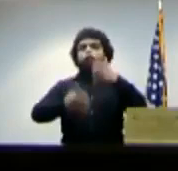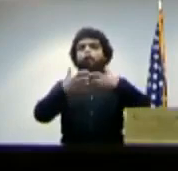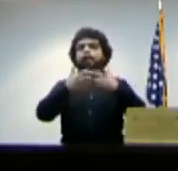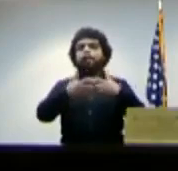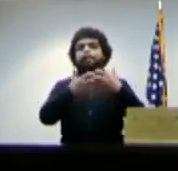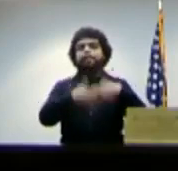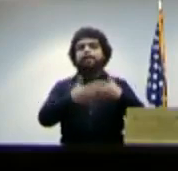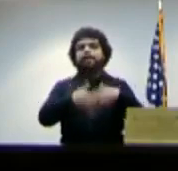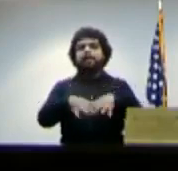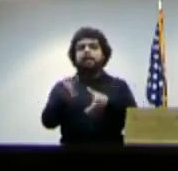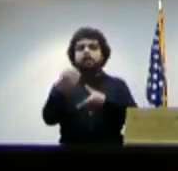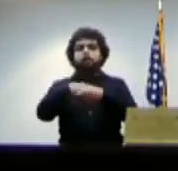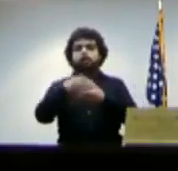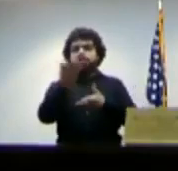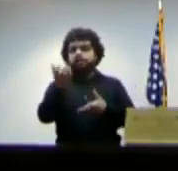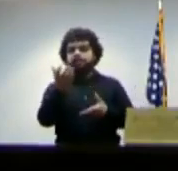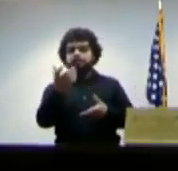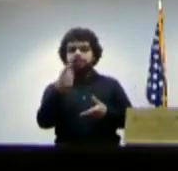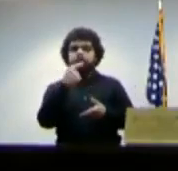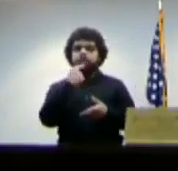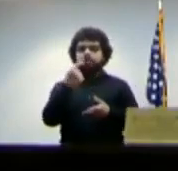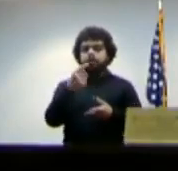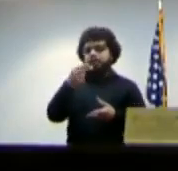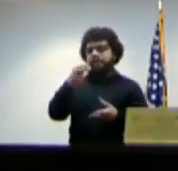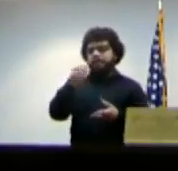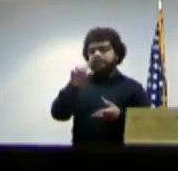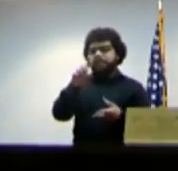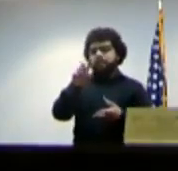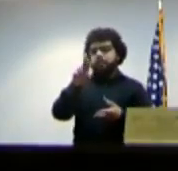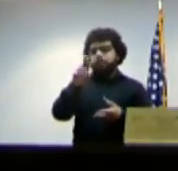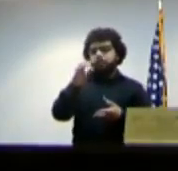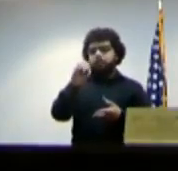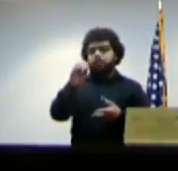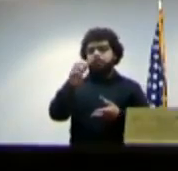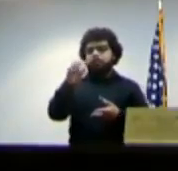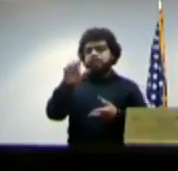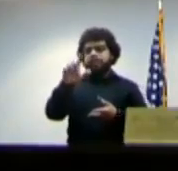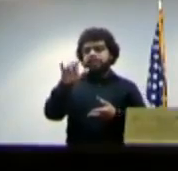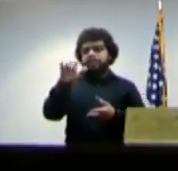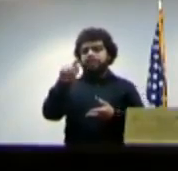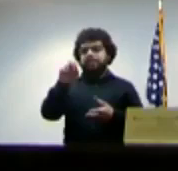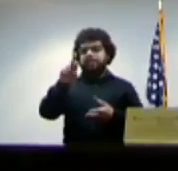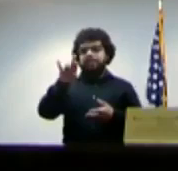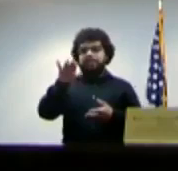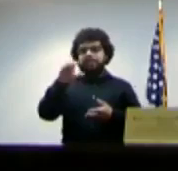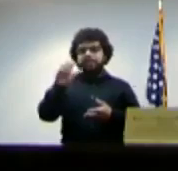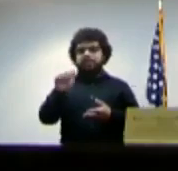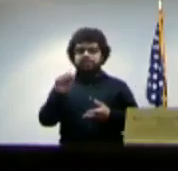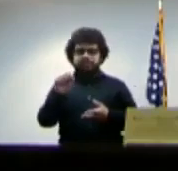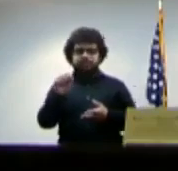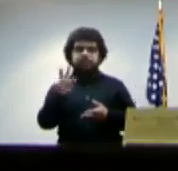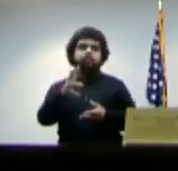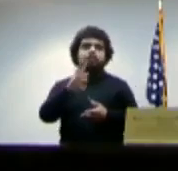esa reparación? Usted nos habló de las hidroeléctricas, si las puede especificar lo más que